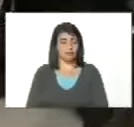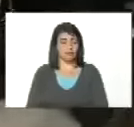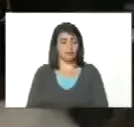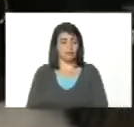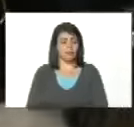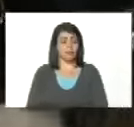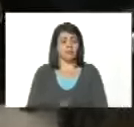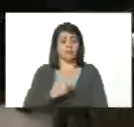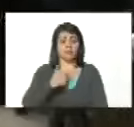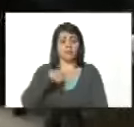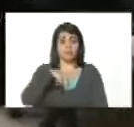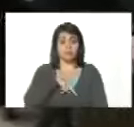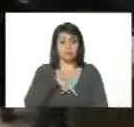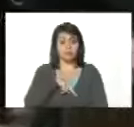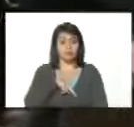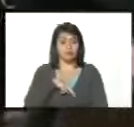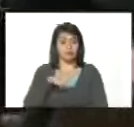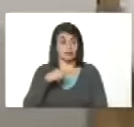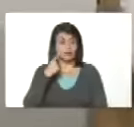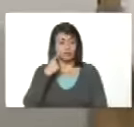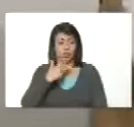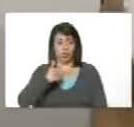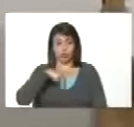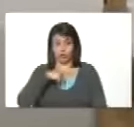Por nosotros no fue.